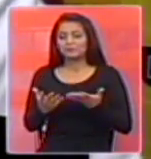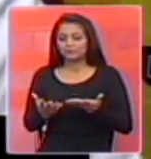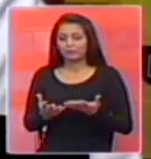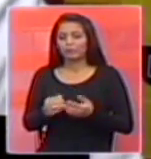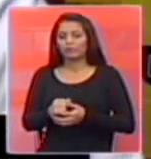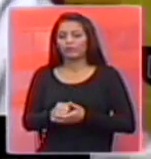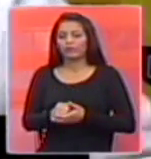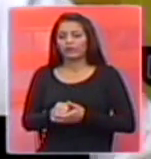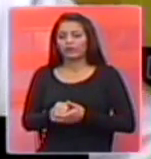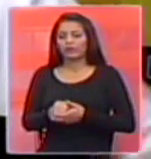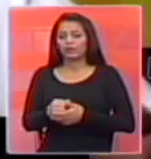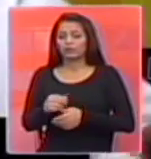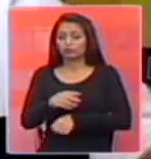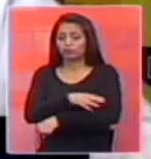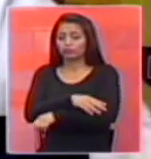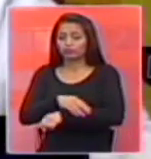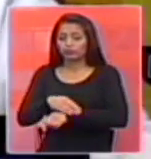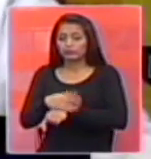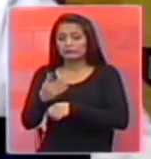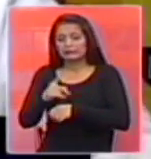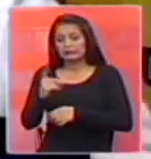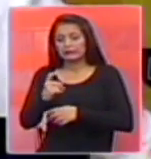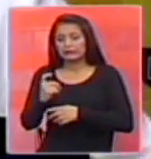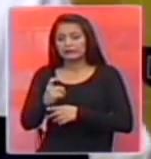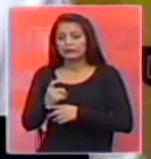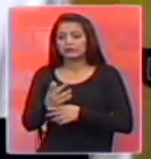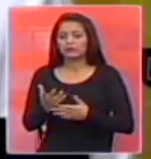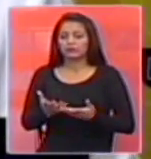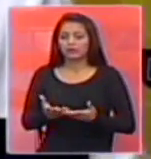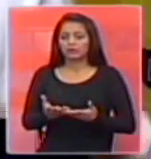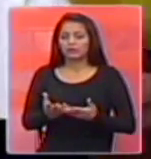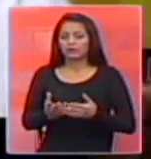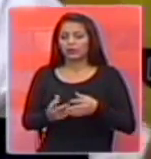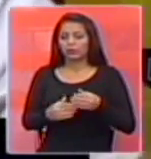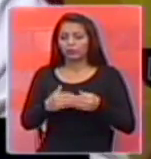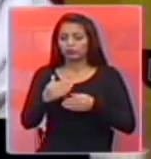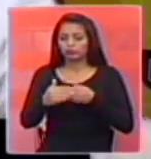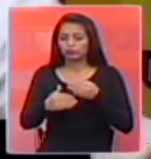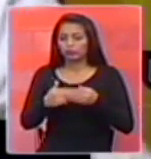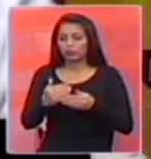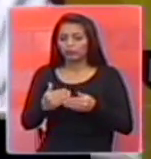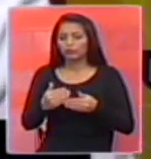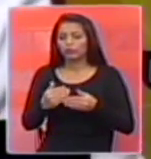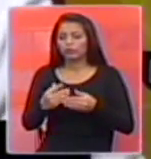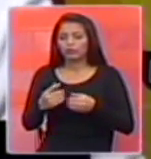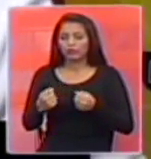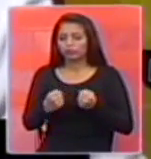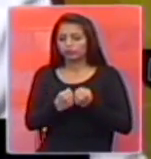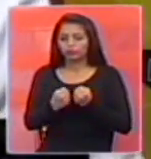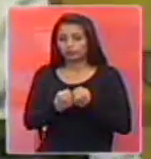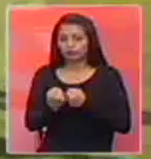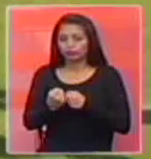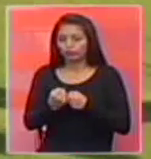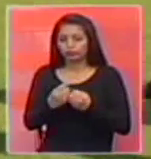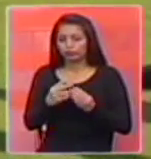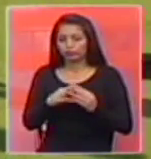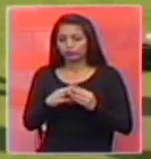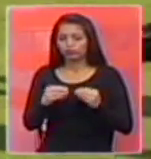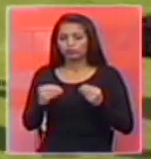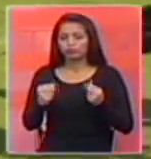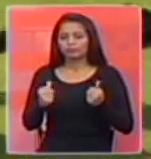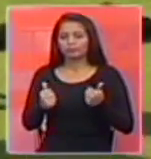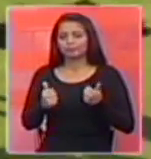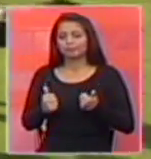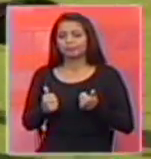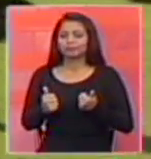cuanto a fibra muscular, y el ser superficial hace que las fibras profundas me colaboren y me ayuden a que tenga una recuperación.